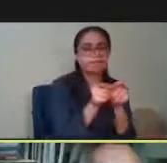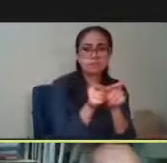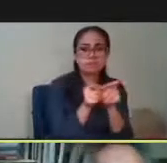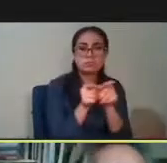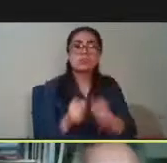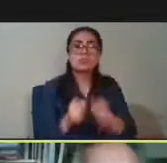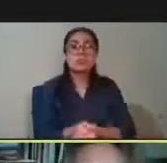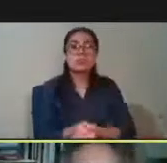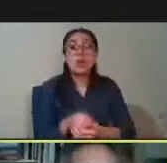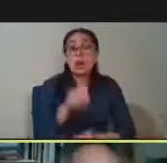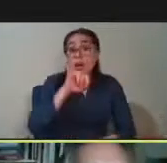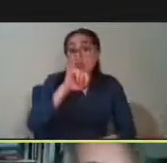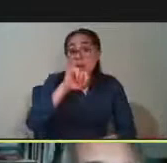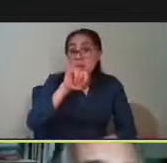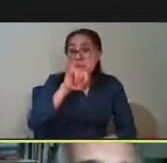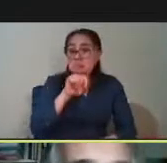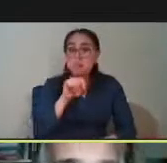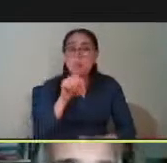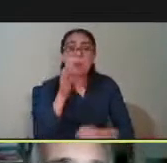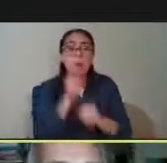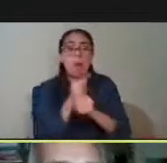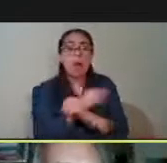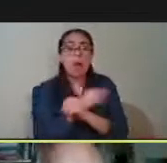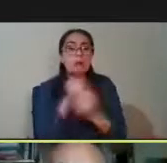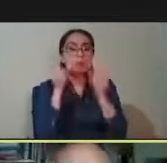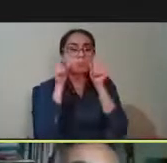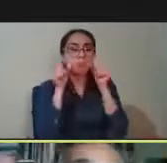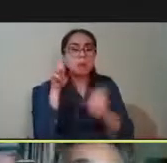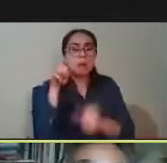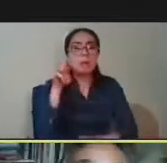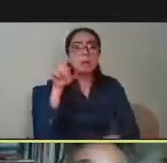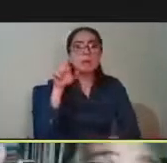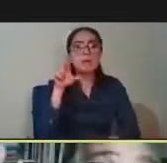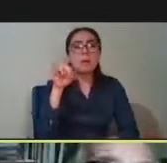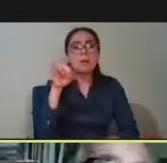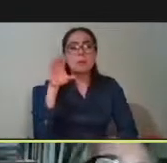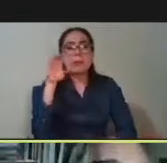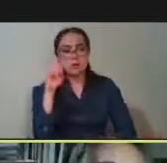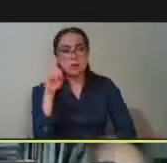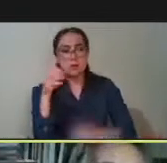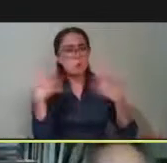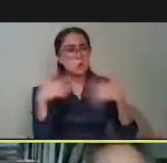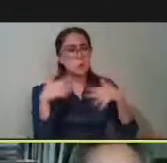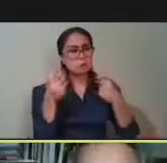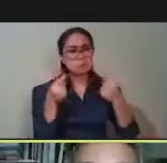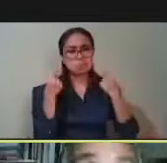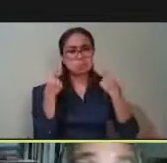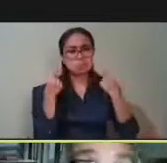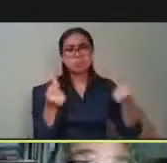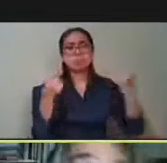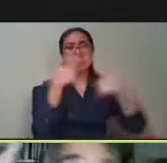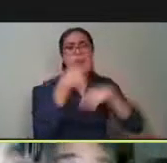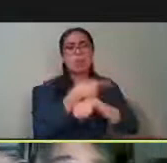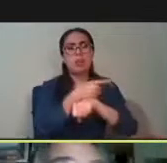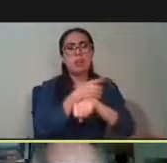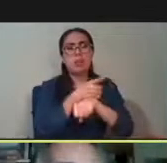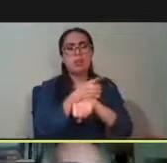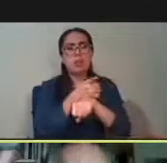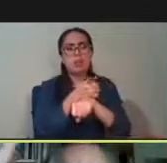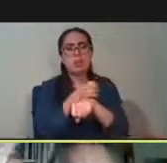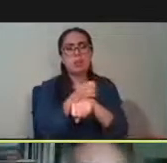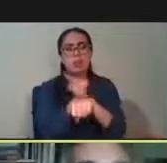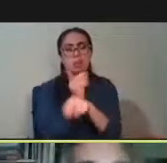sido fascinante escuchar a Mauricio y se ha pasado volando el tiempo. Y tenemos que